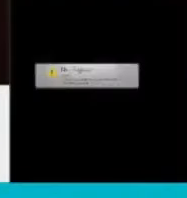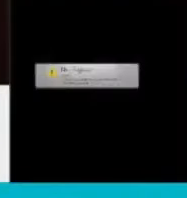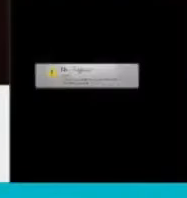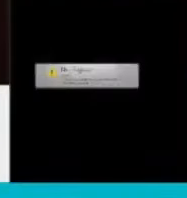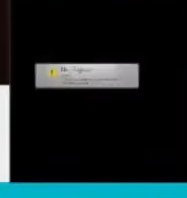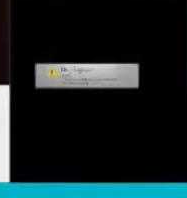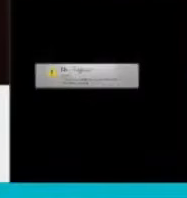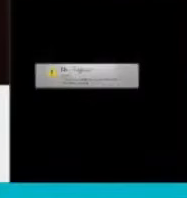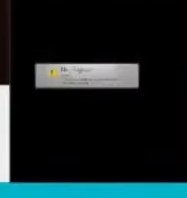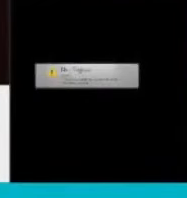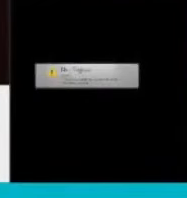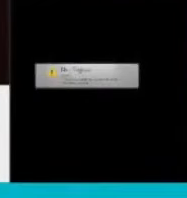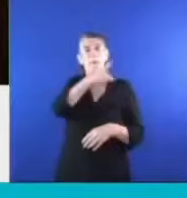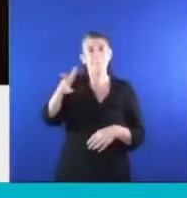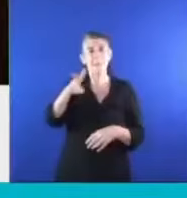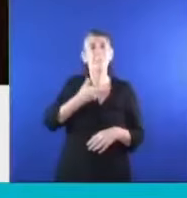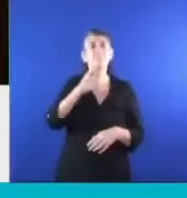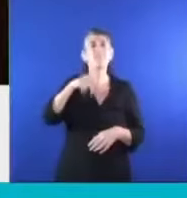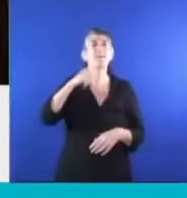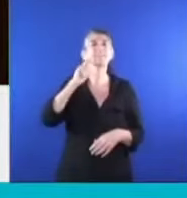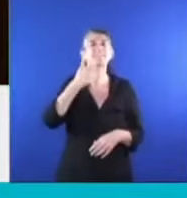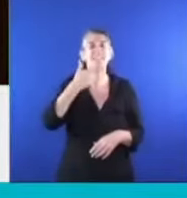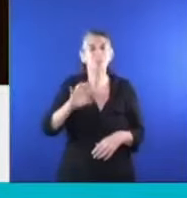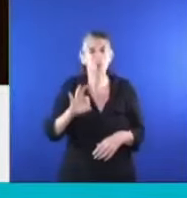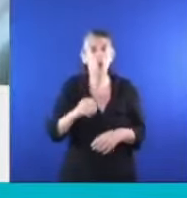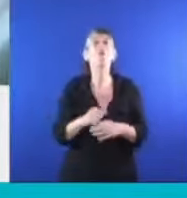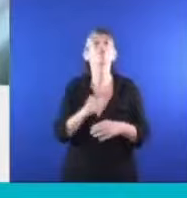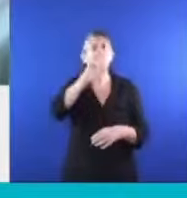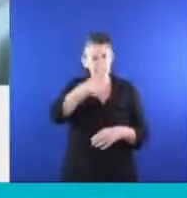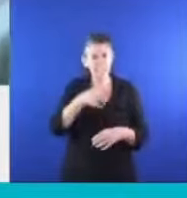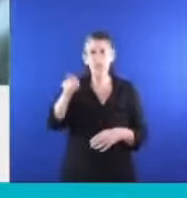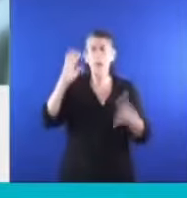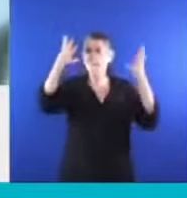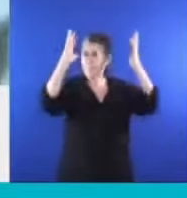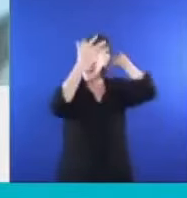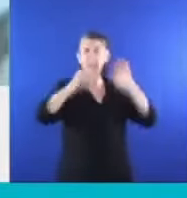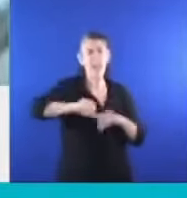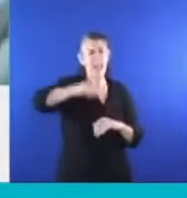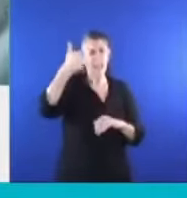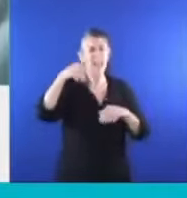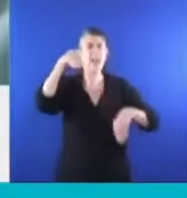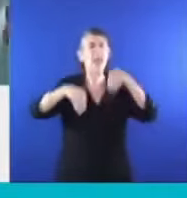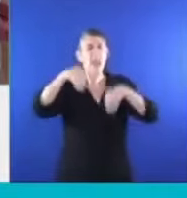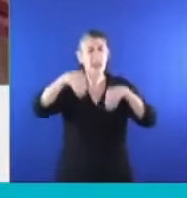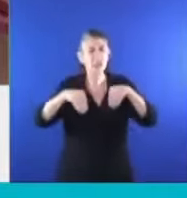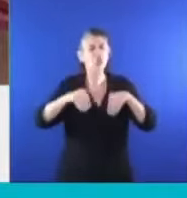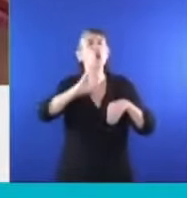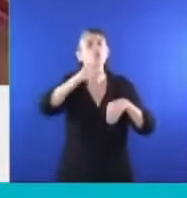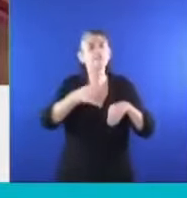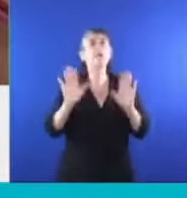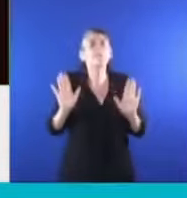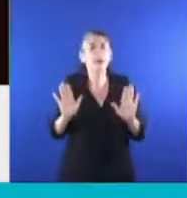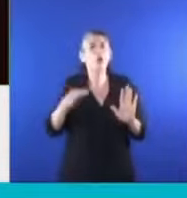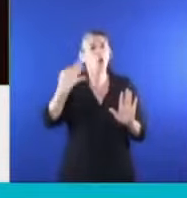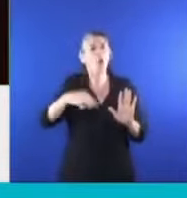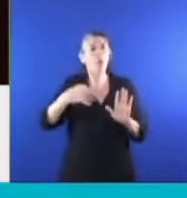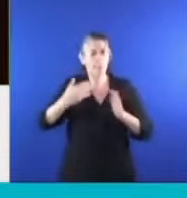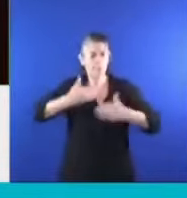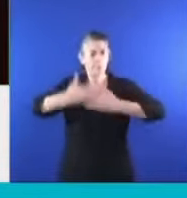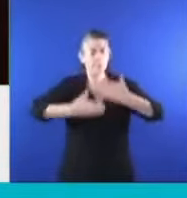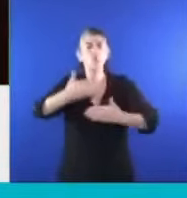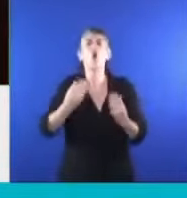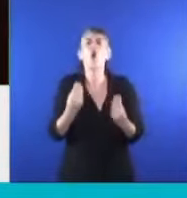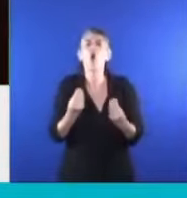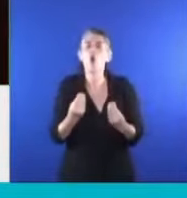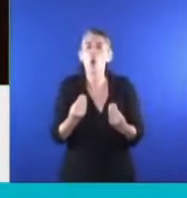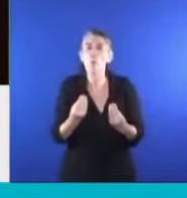Papa Francisco, la legitimidad de origen que otorga haber ganado las elecciones requiere también de la legitimidad en el ejercicio. Sostienen